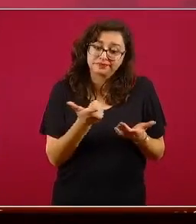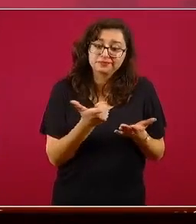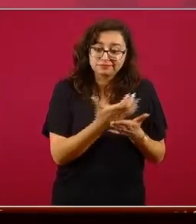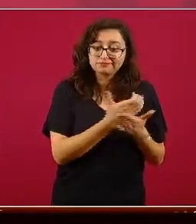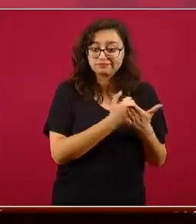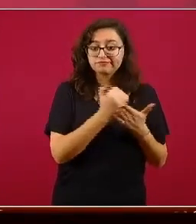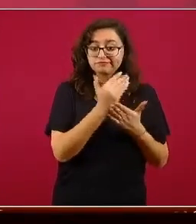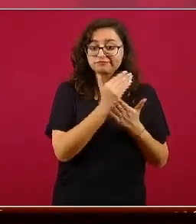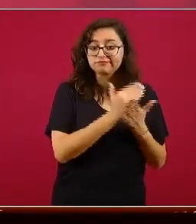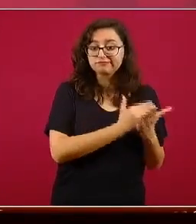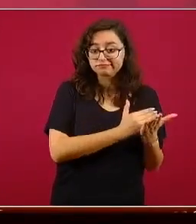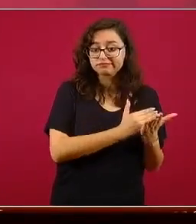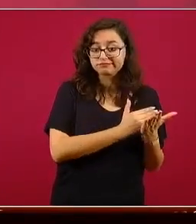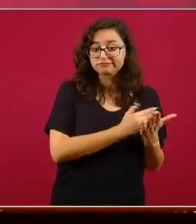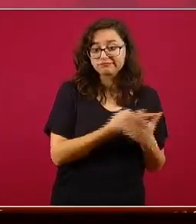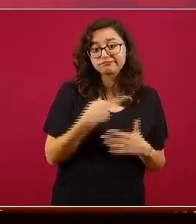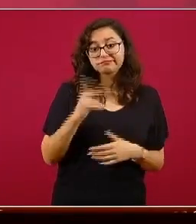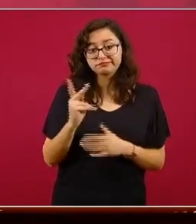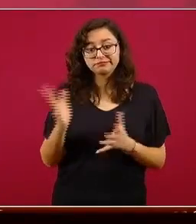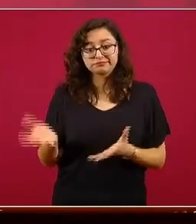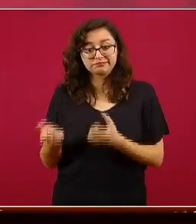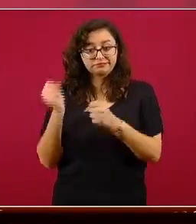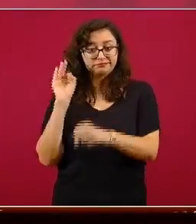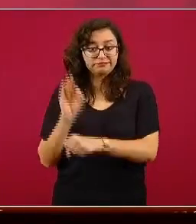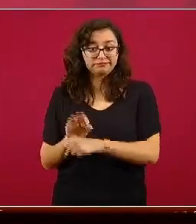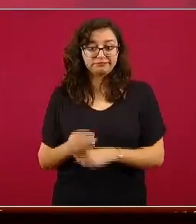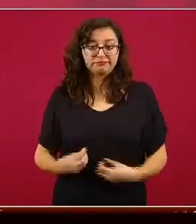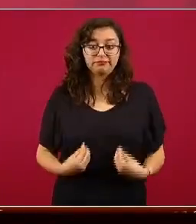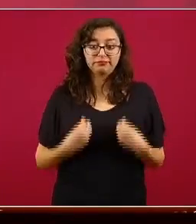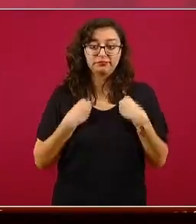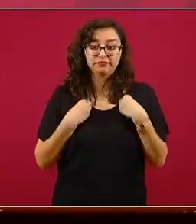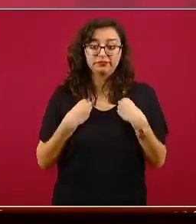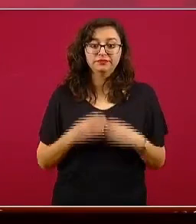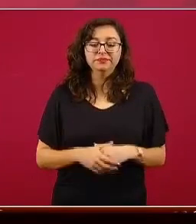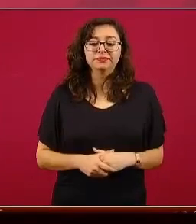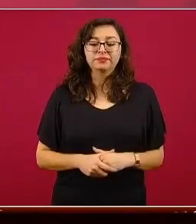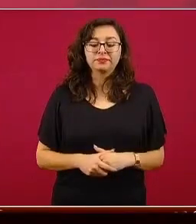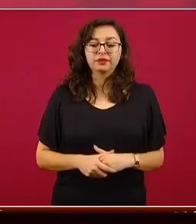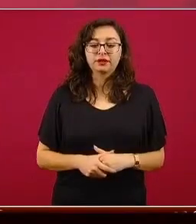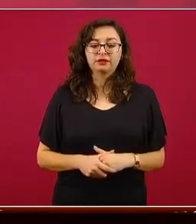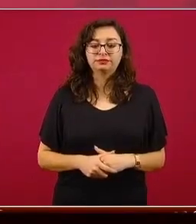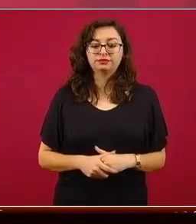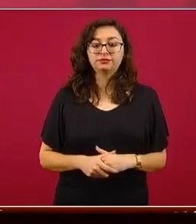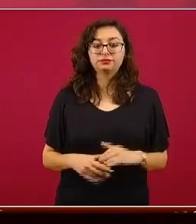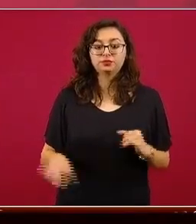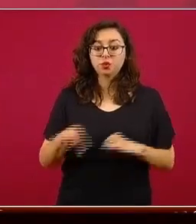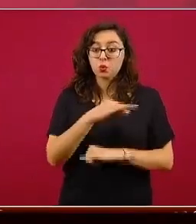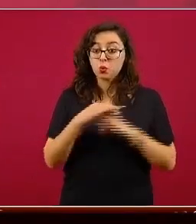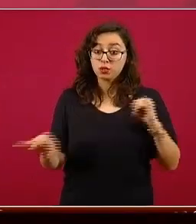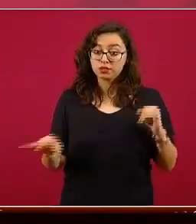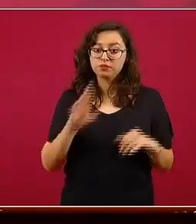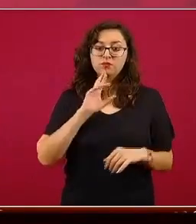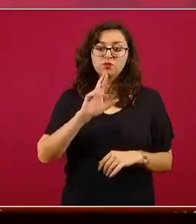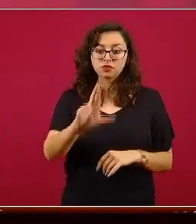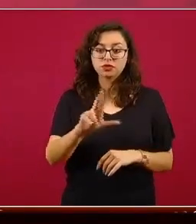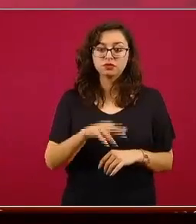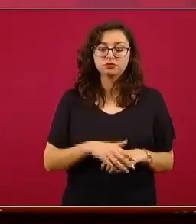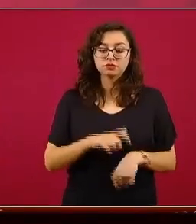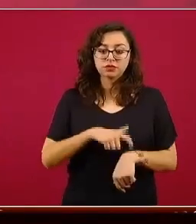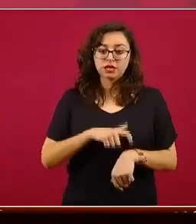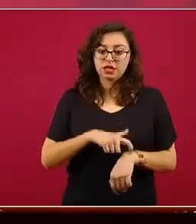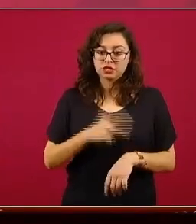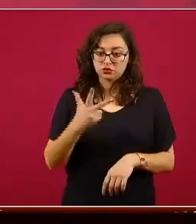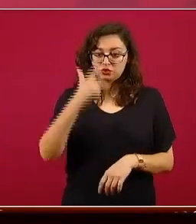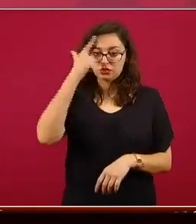ganancias económicas, pero salvar vidas. Sobre lo que decía, y es lo último que nos da tiempo de comentar, son las 20